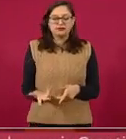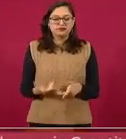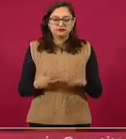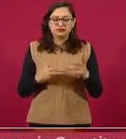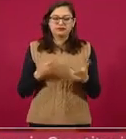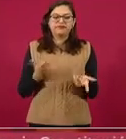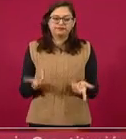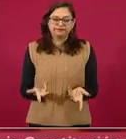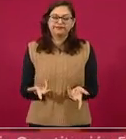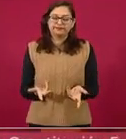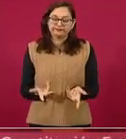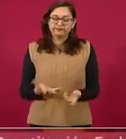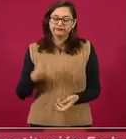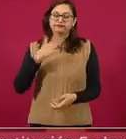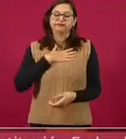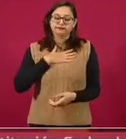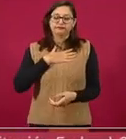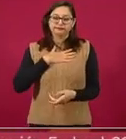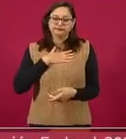Entonces, mi trabajo